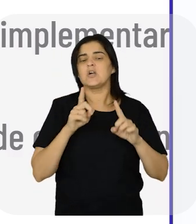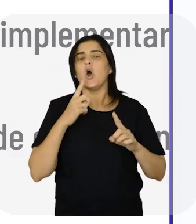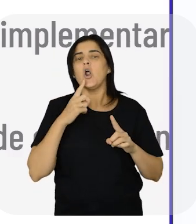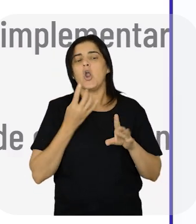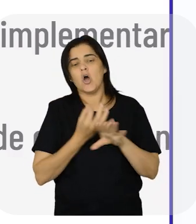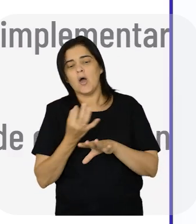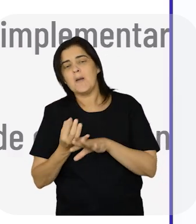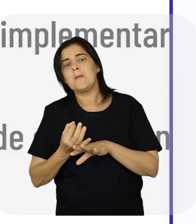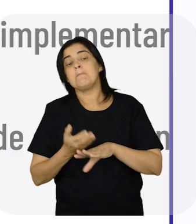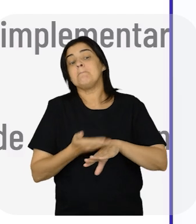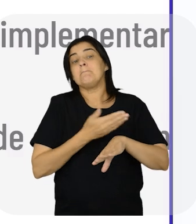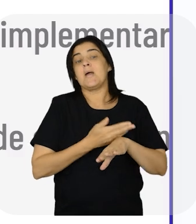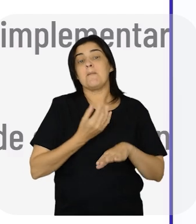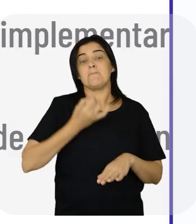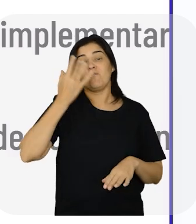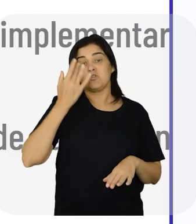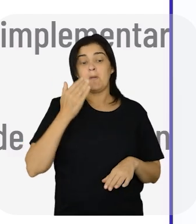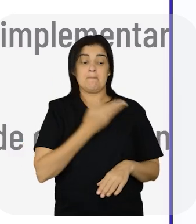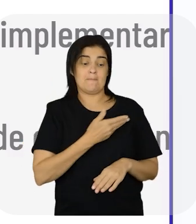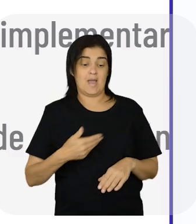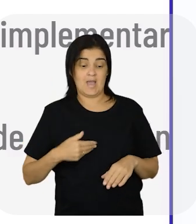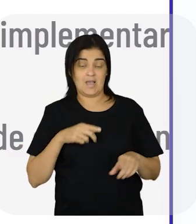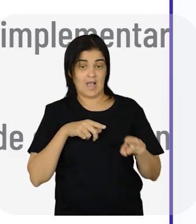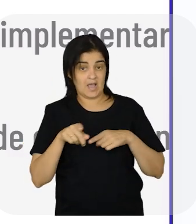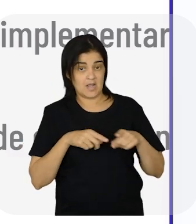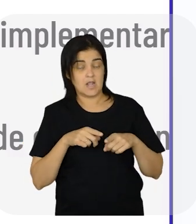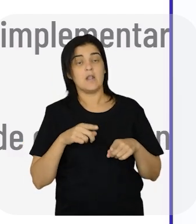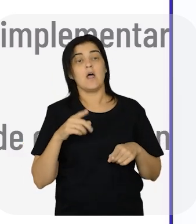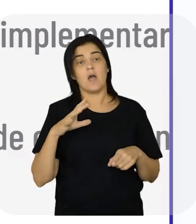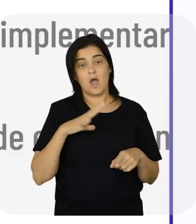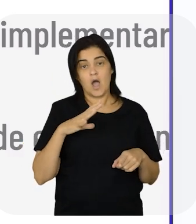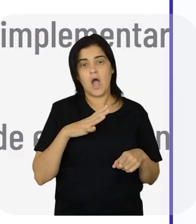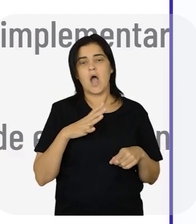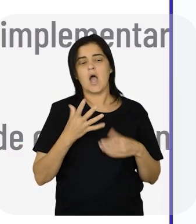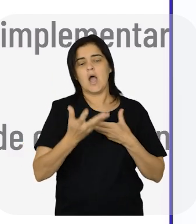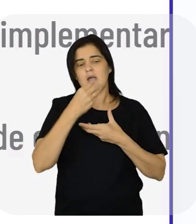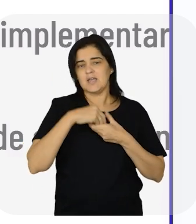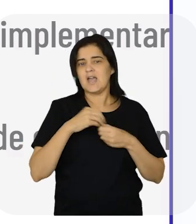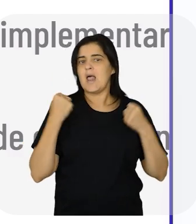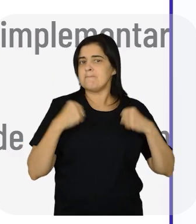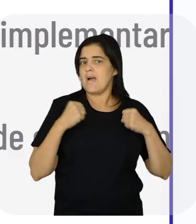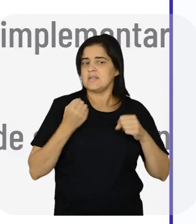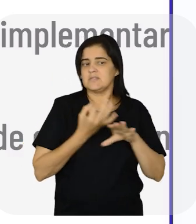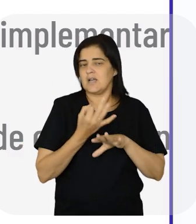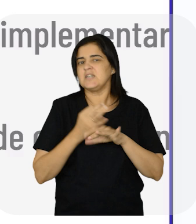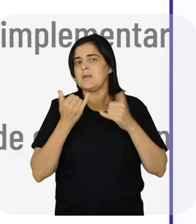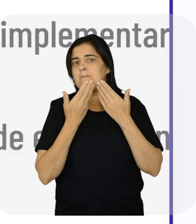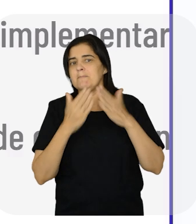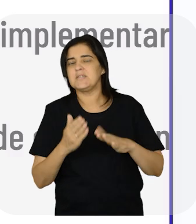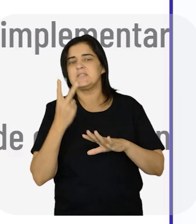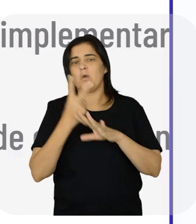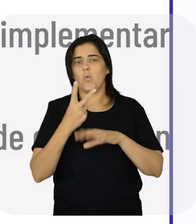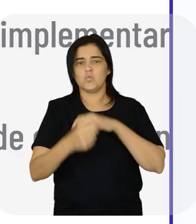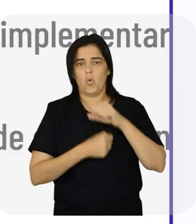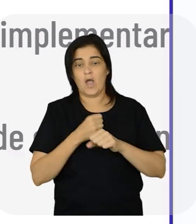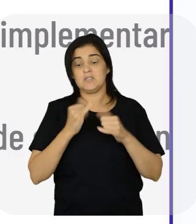práctica preprofesional de esos estudiantes. La carrera de magisterio tiene un fuerte componente en la práctica. Ya desde el segundo año los